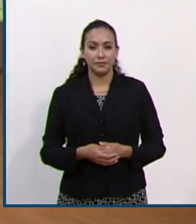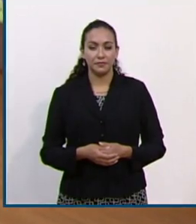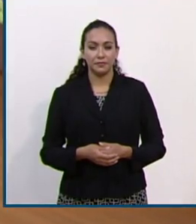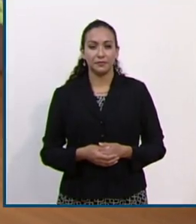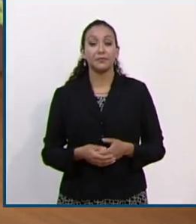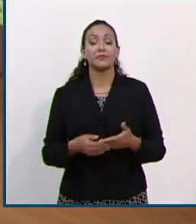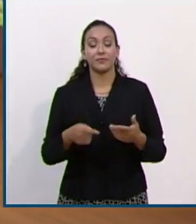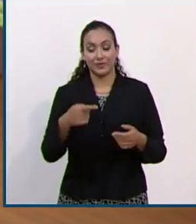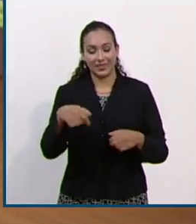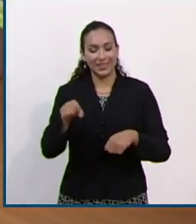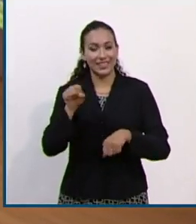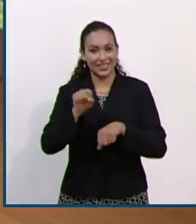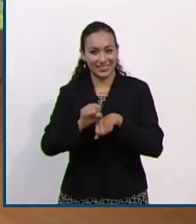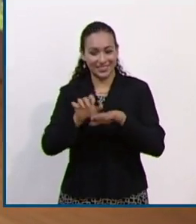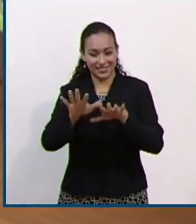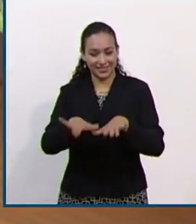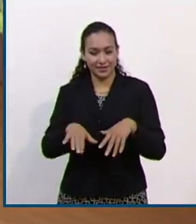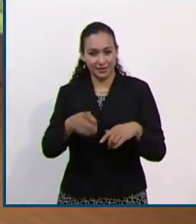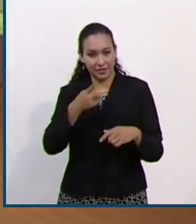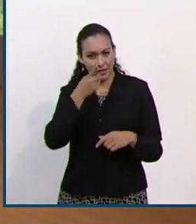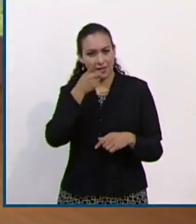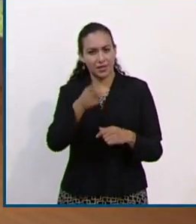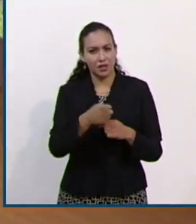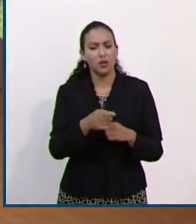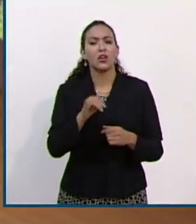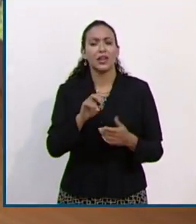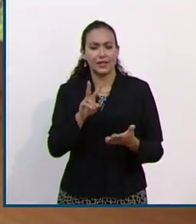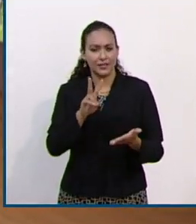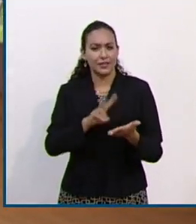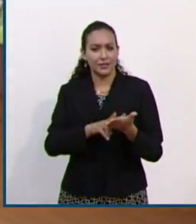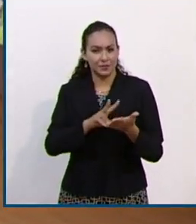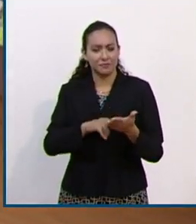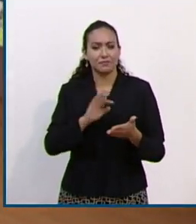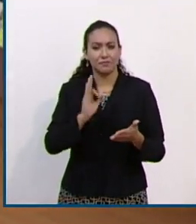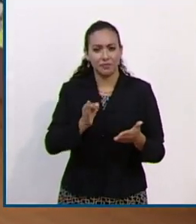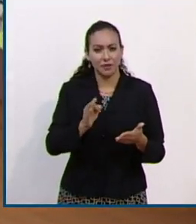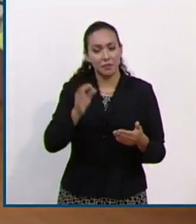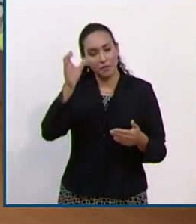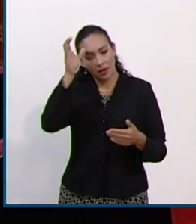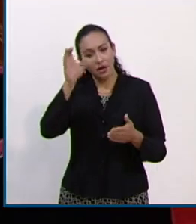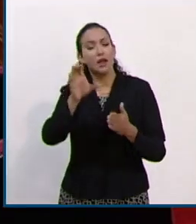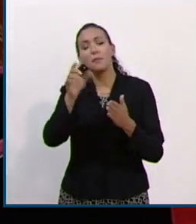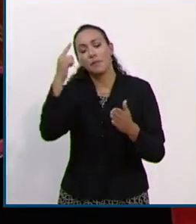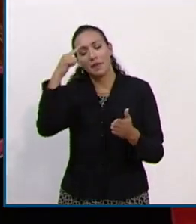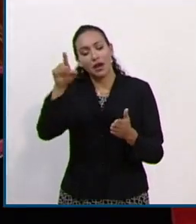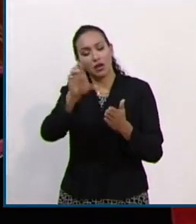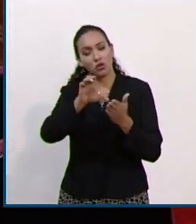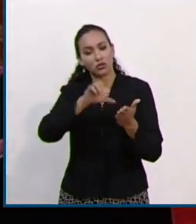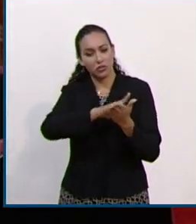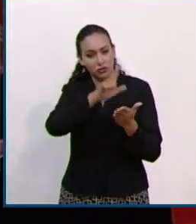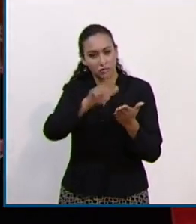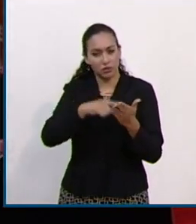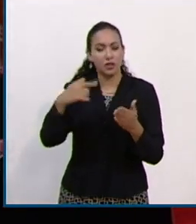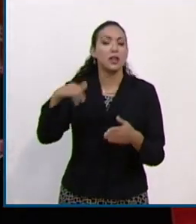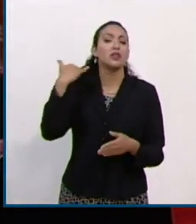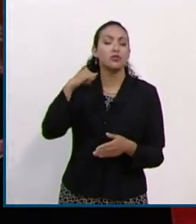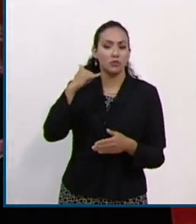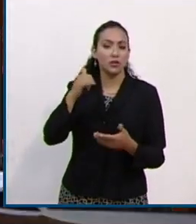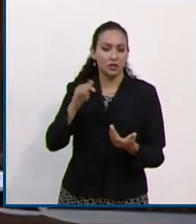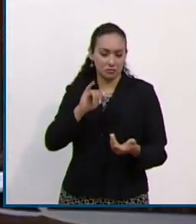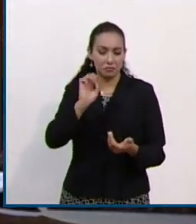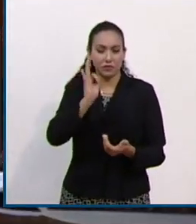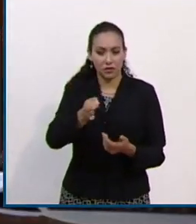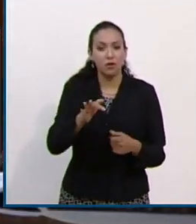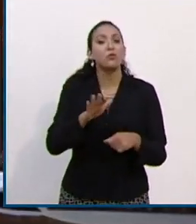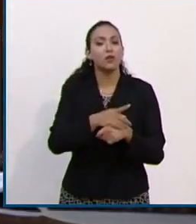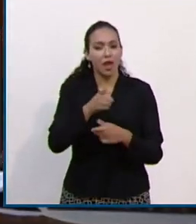Y esta semana el Pleno de la Corte también declaró válida la modificación a la Constitución de Yucatán que introdujo el derecho a la ciudad. Esto